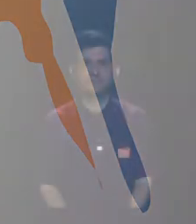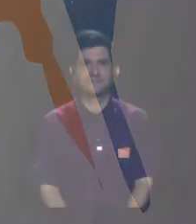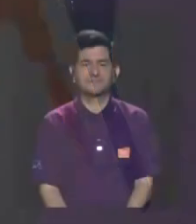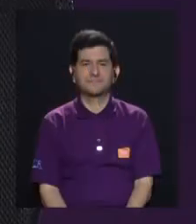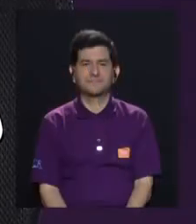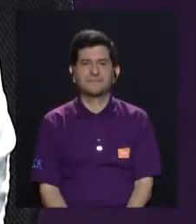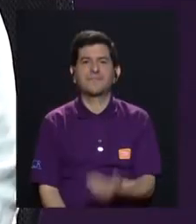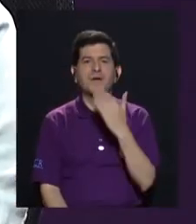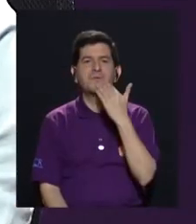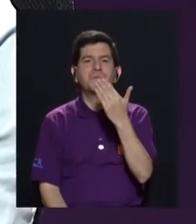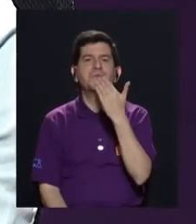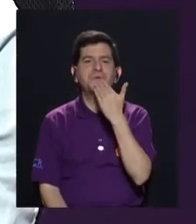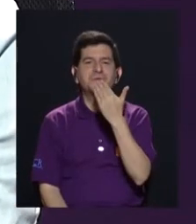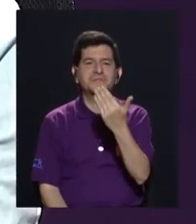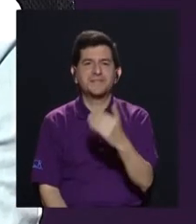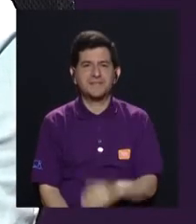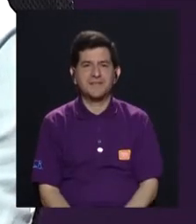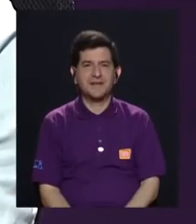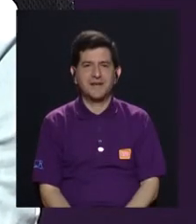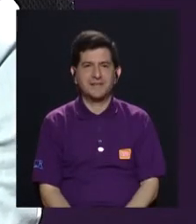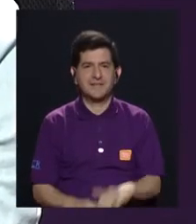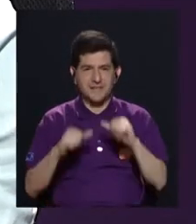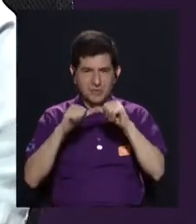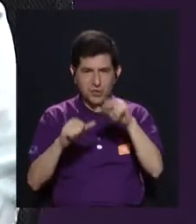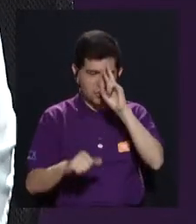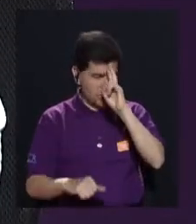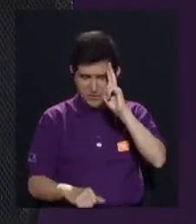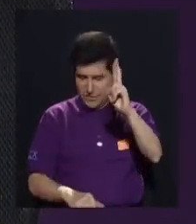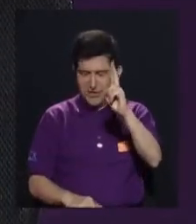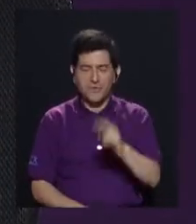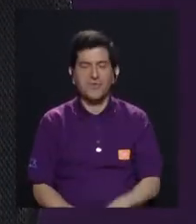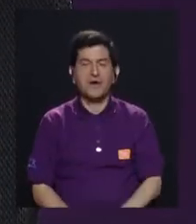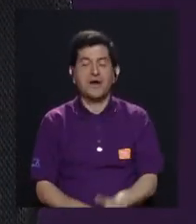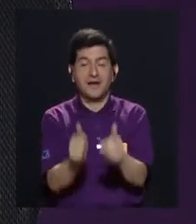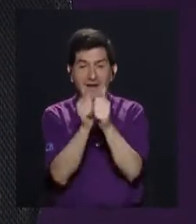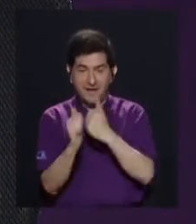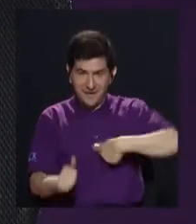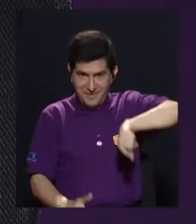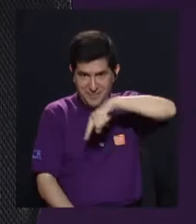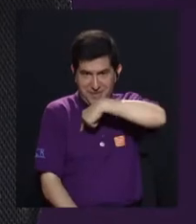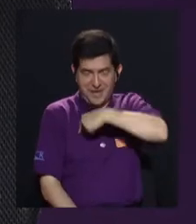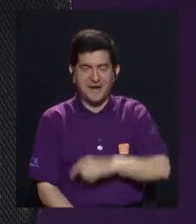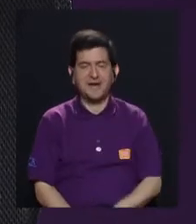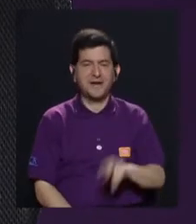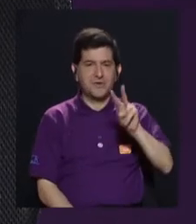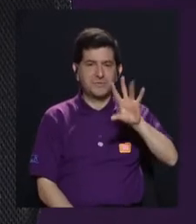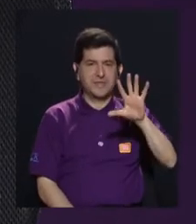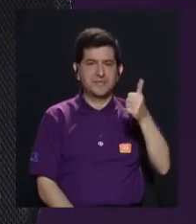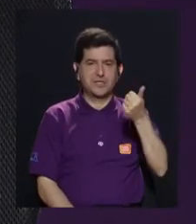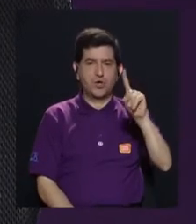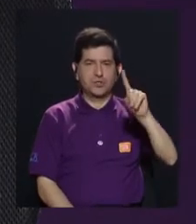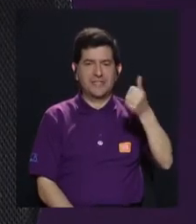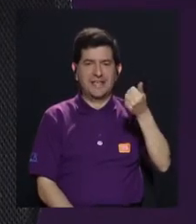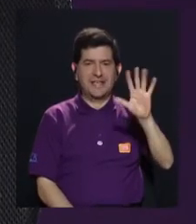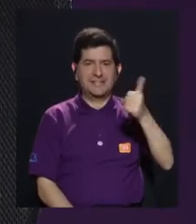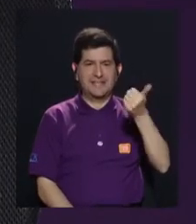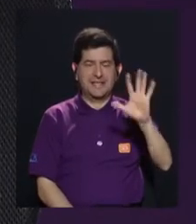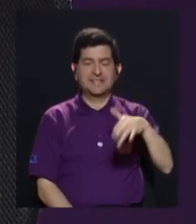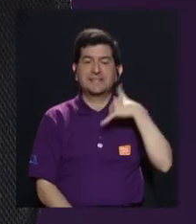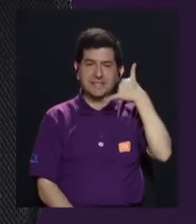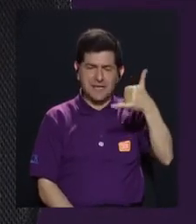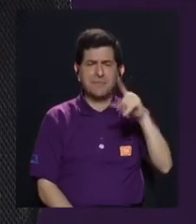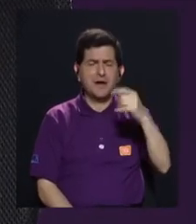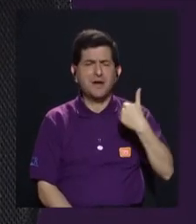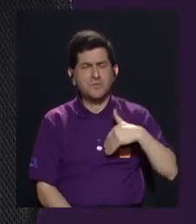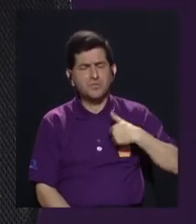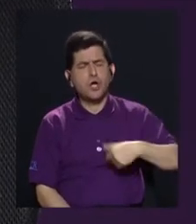gracias por estar con irreverencias por estarnos acompañando 25 11 15 15 puede llamarnos hay